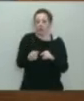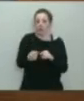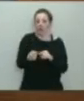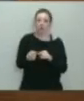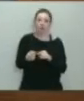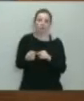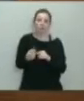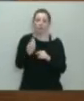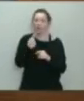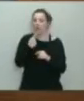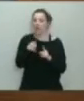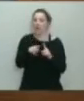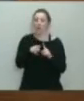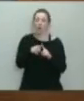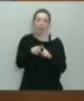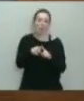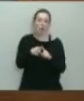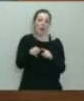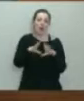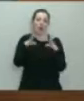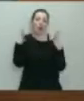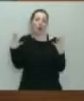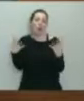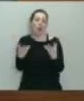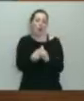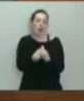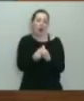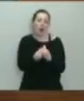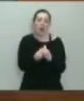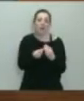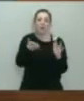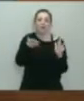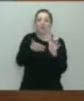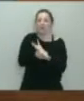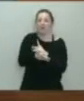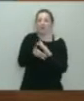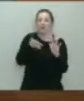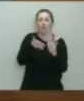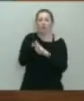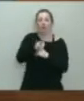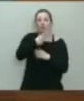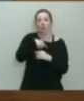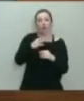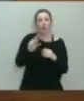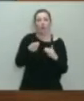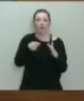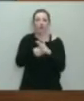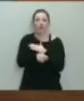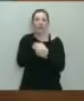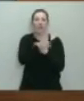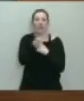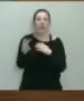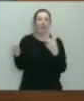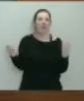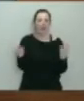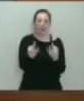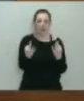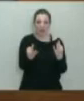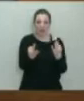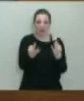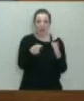trata, como le decía, de hacer una impugnación global de la deuda, sino de determinar a qué tenemos que invertir esa deuda, en qué tenemos que invertir esa